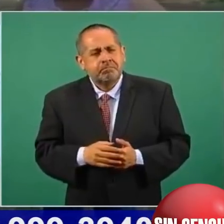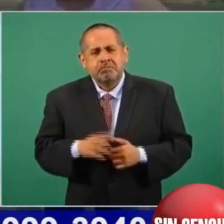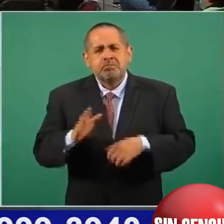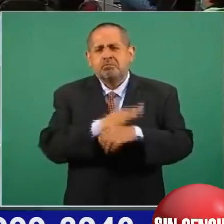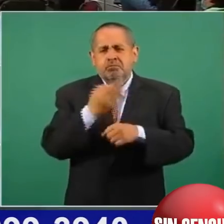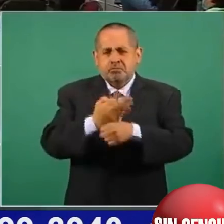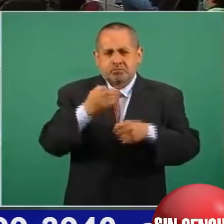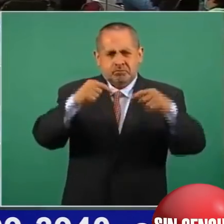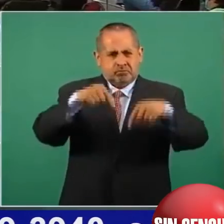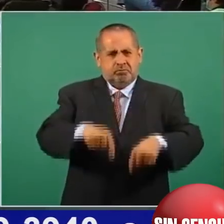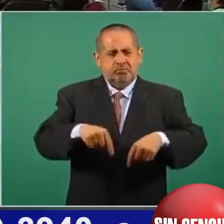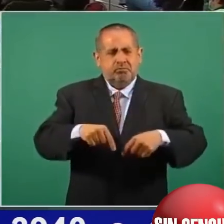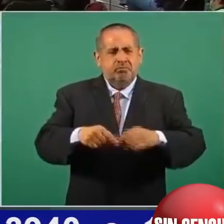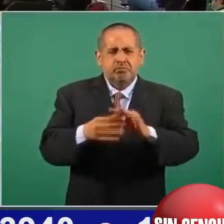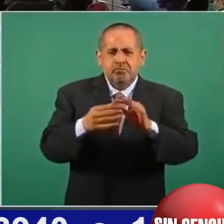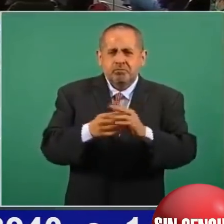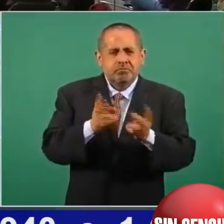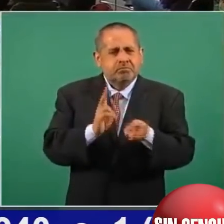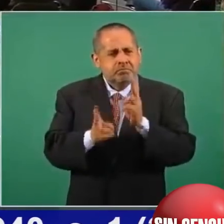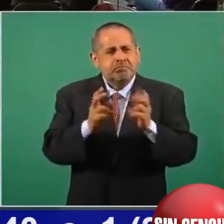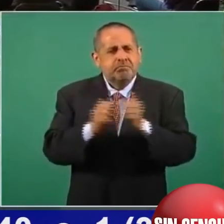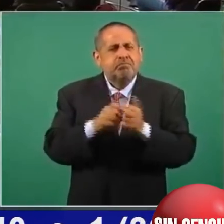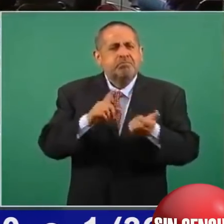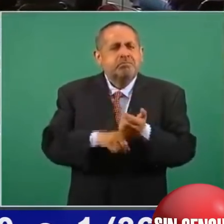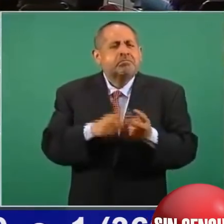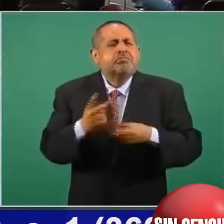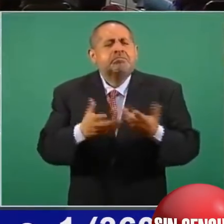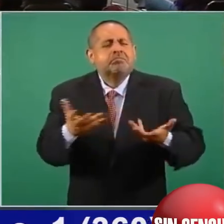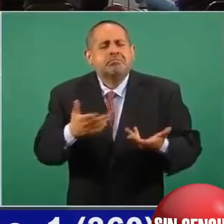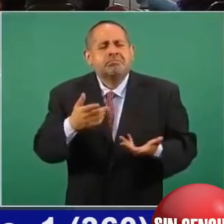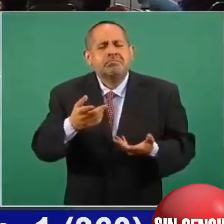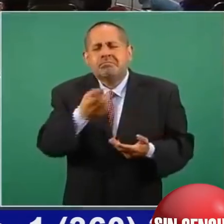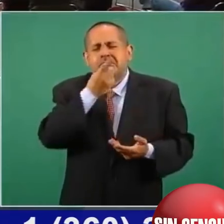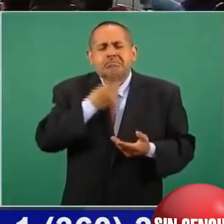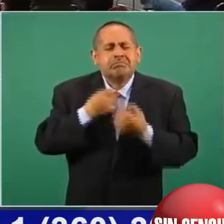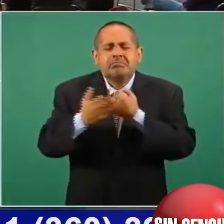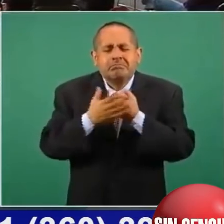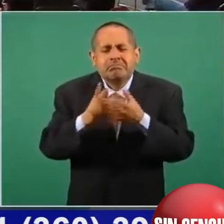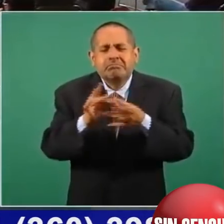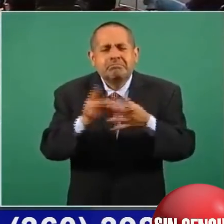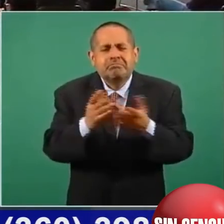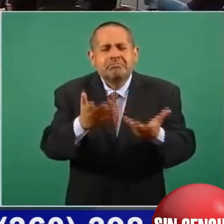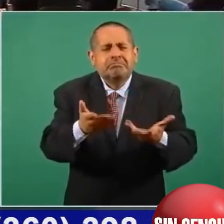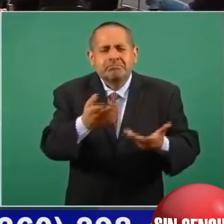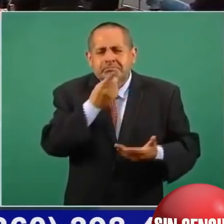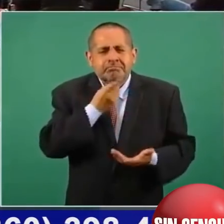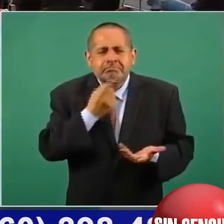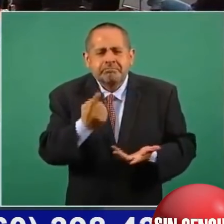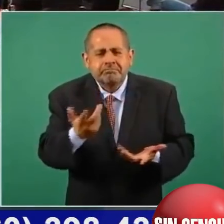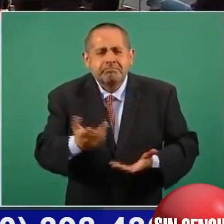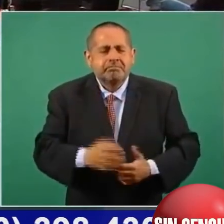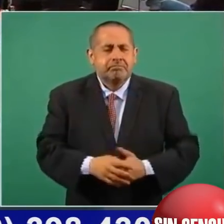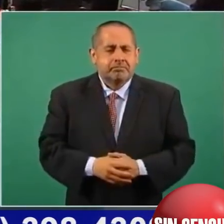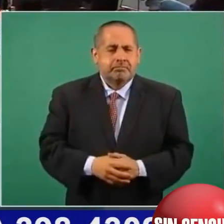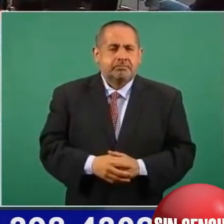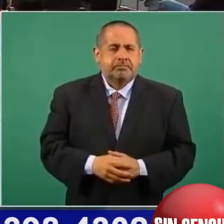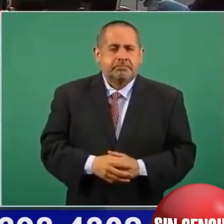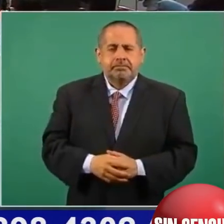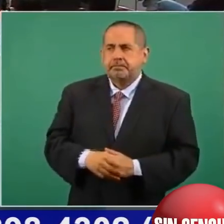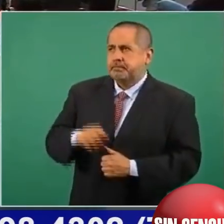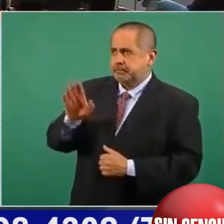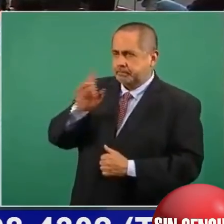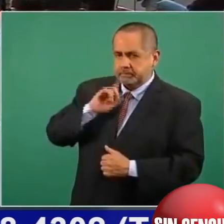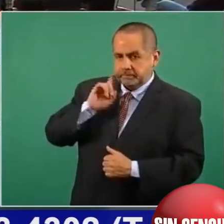están ustedes aquí esperándonos, o qué cosa era lo que querían decirnos? Pues antes que